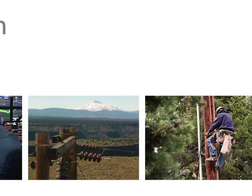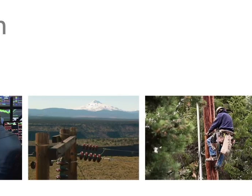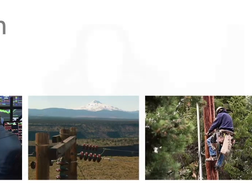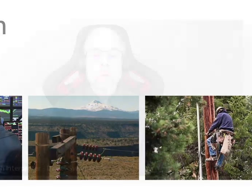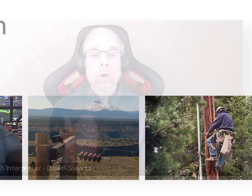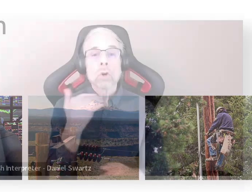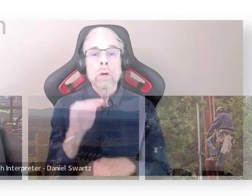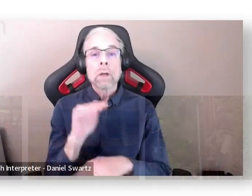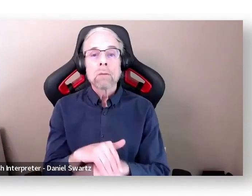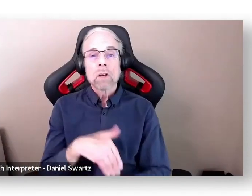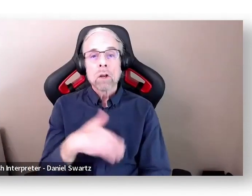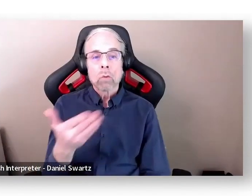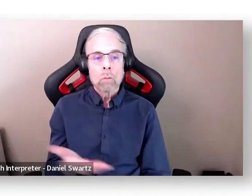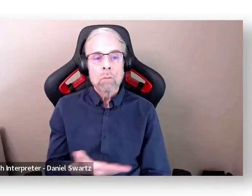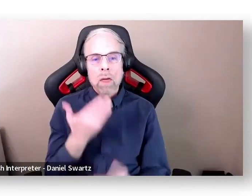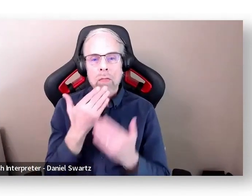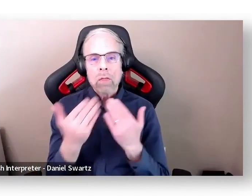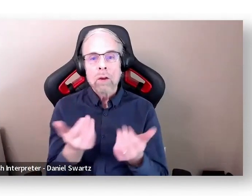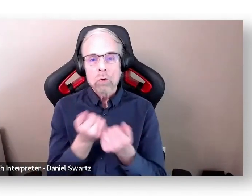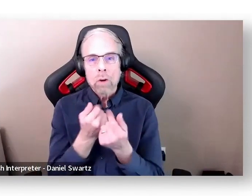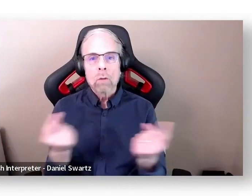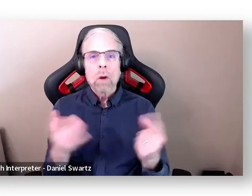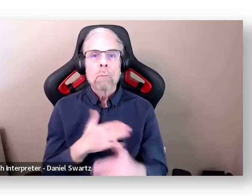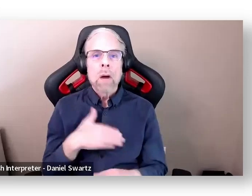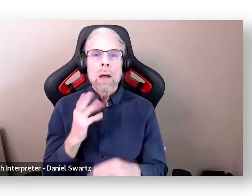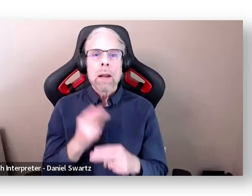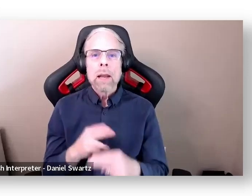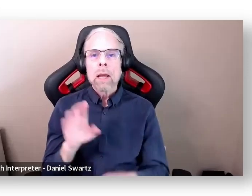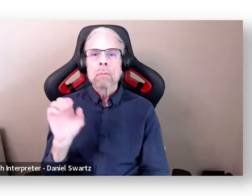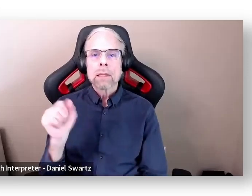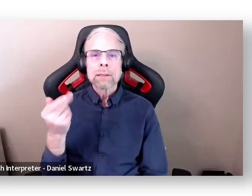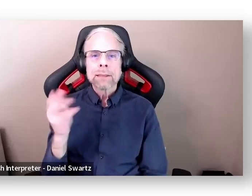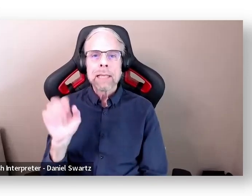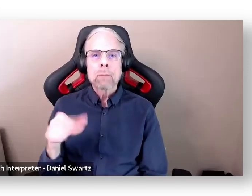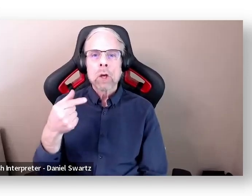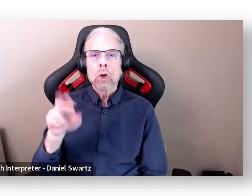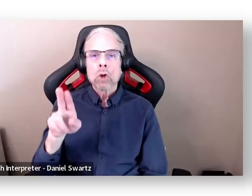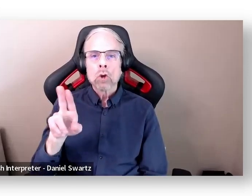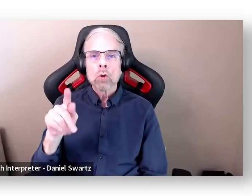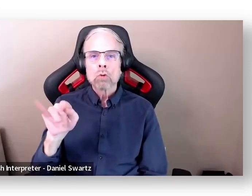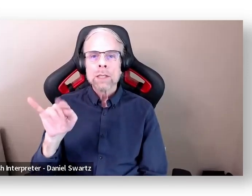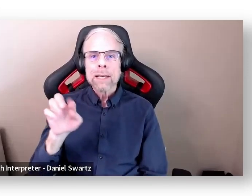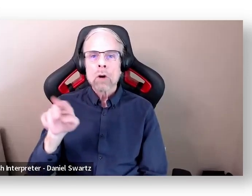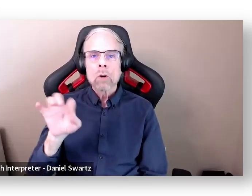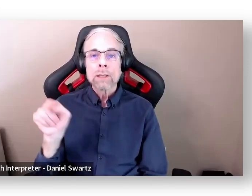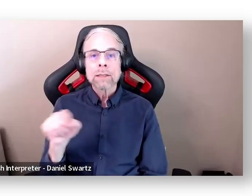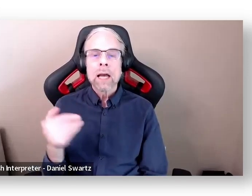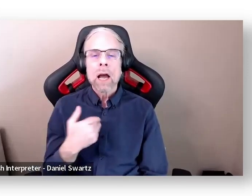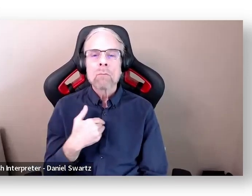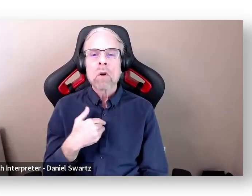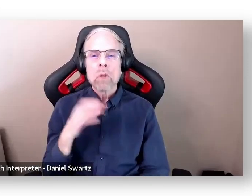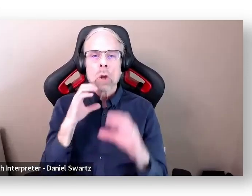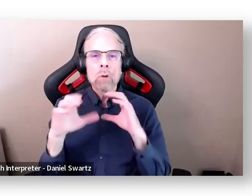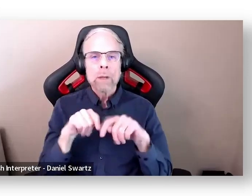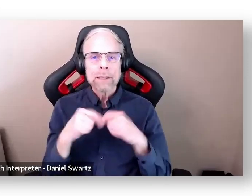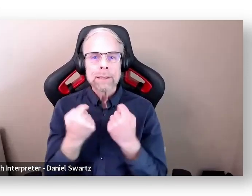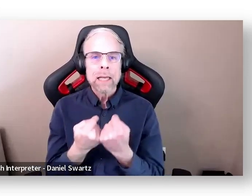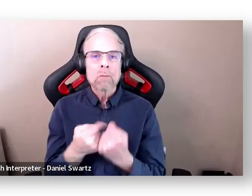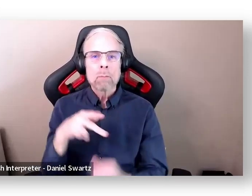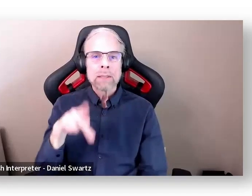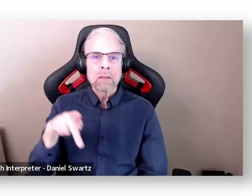Good evening and welcome. Thank you, everyone. My name is Simon Gutierrez. Hola, buenas noches. Bienvenidos todos. Yo soy Simón